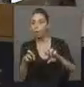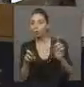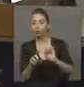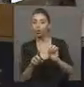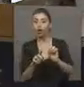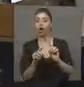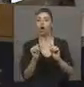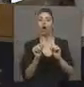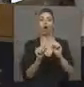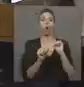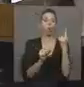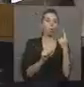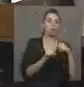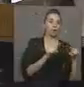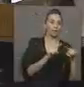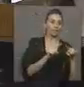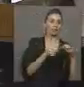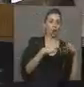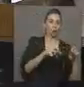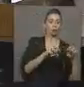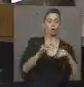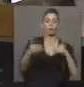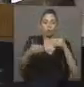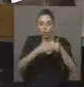muy próximamente una de otra en la vida.